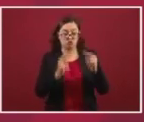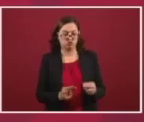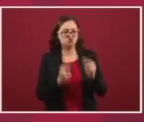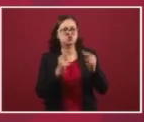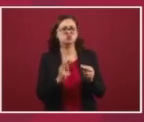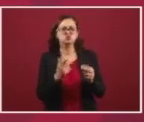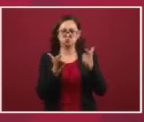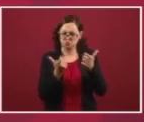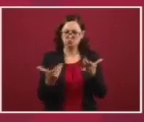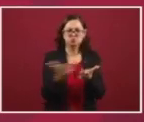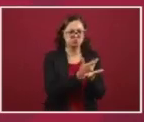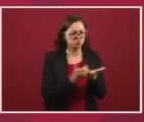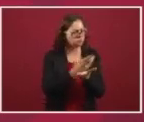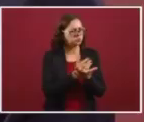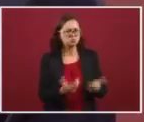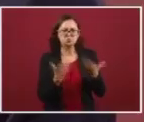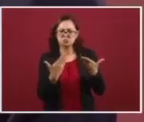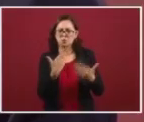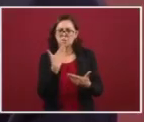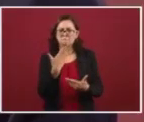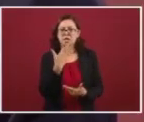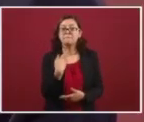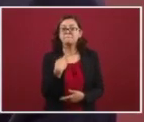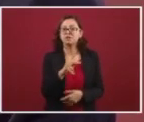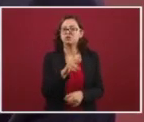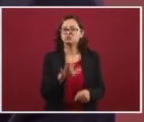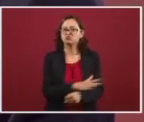pero adecuada,